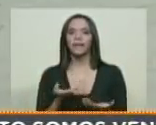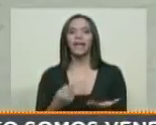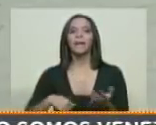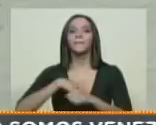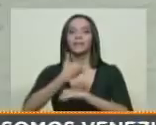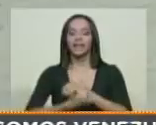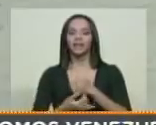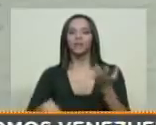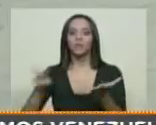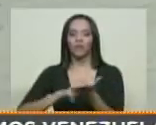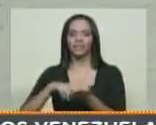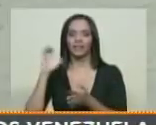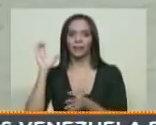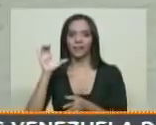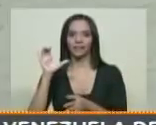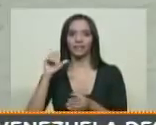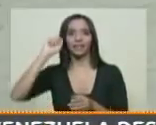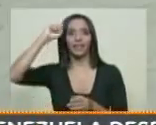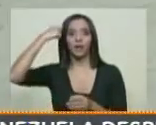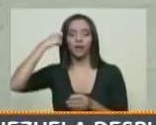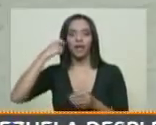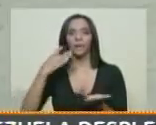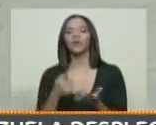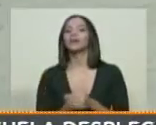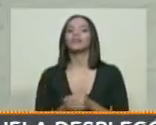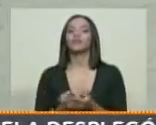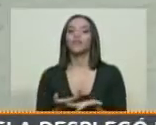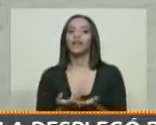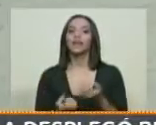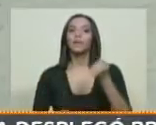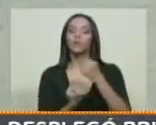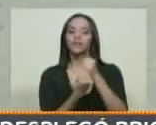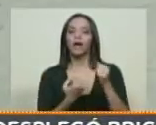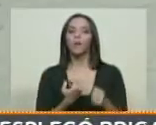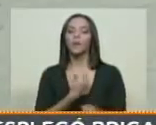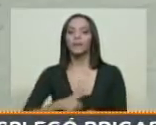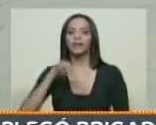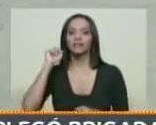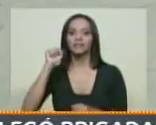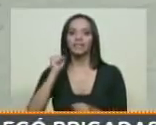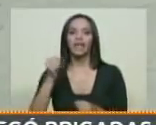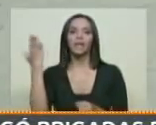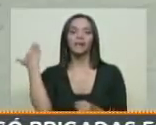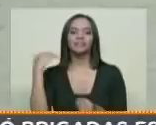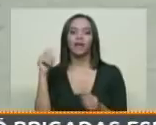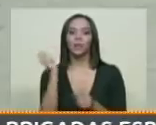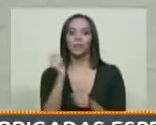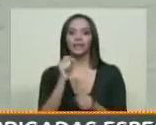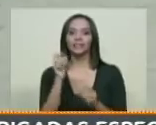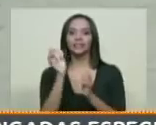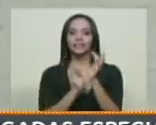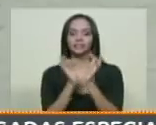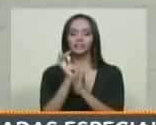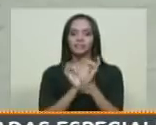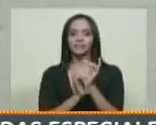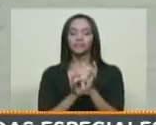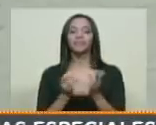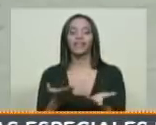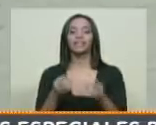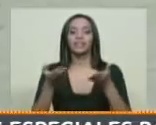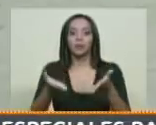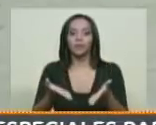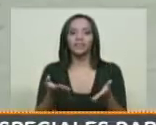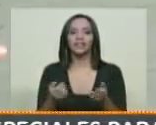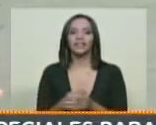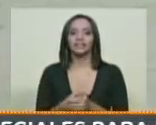la Patria. Recordemos que fue incentivado por el jefe de Estado venezolano en el pasado mes de abril, así como también tiene que ver